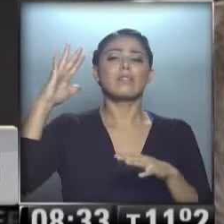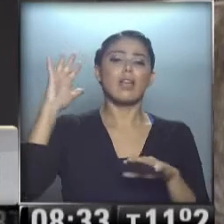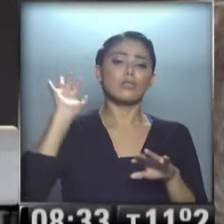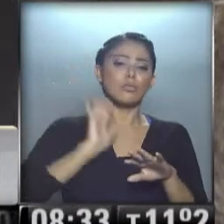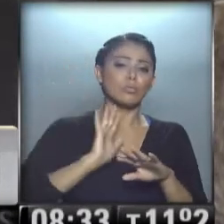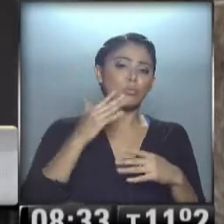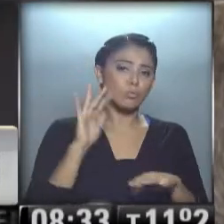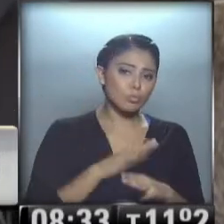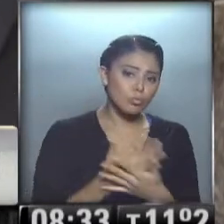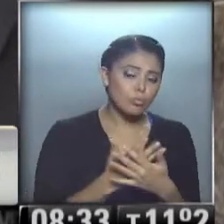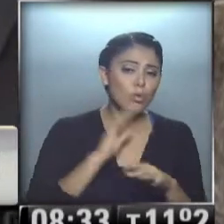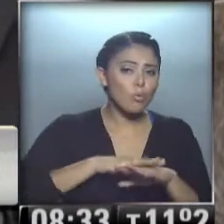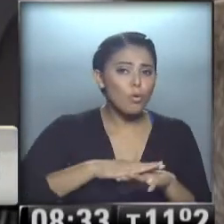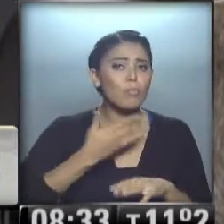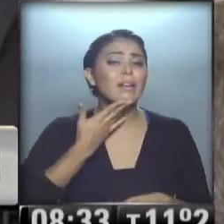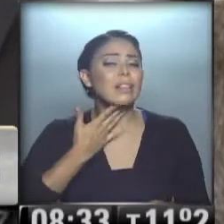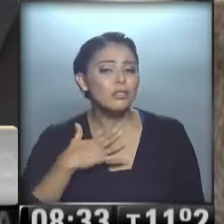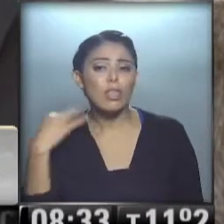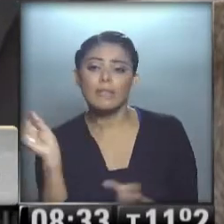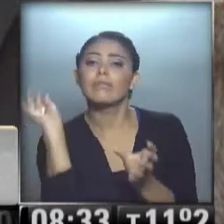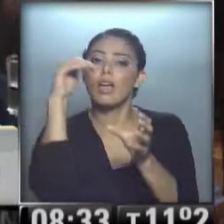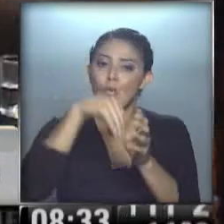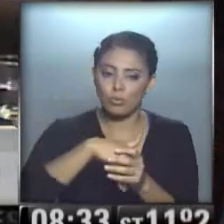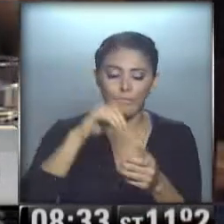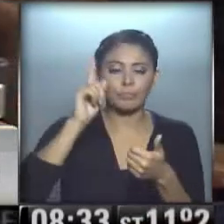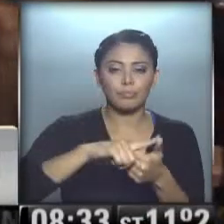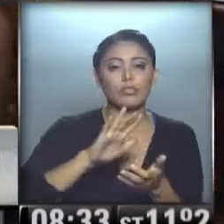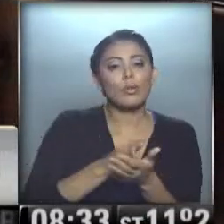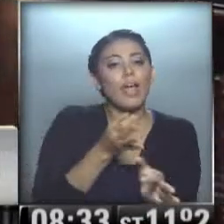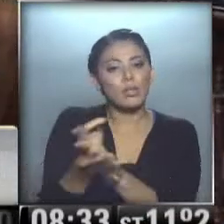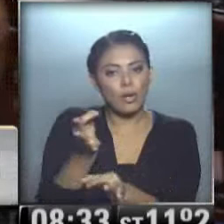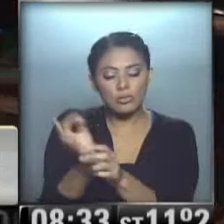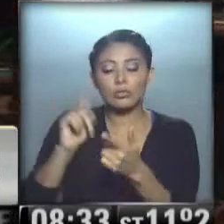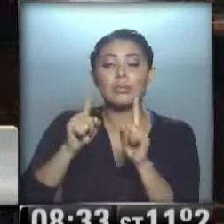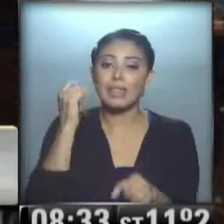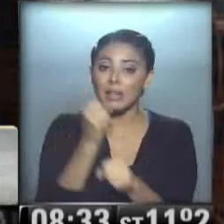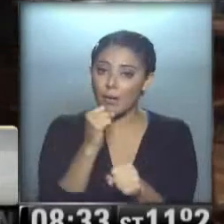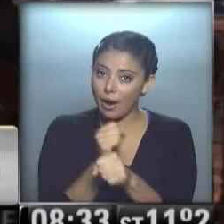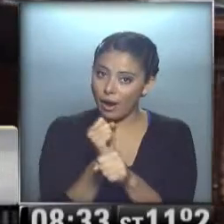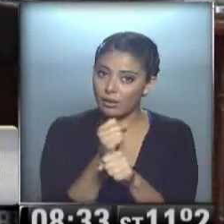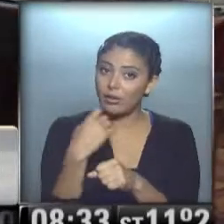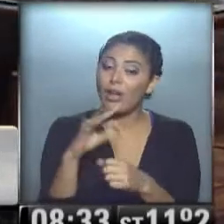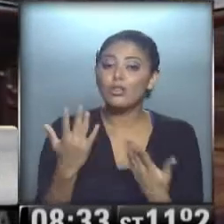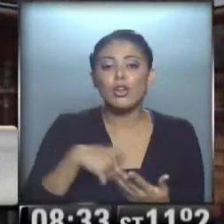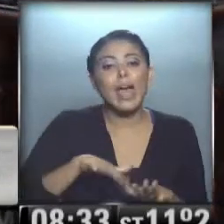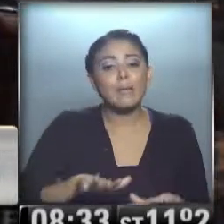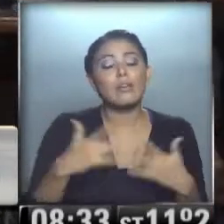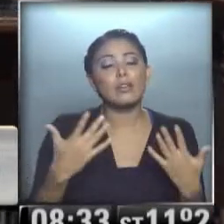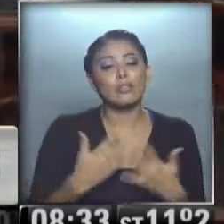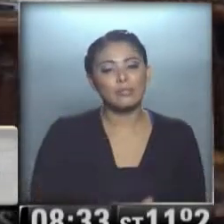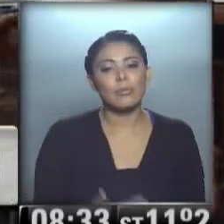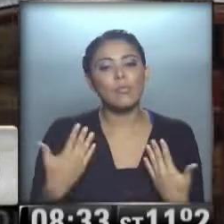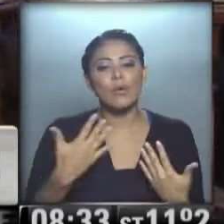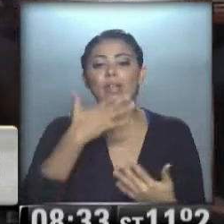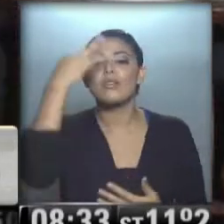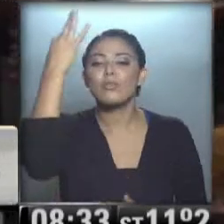estos problemas, van a tener que ser incluidos tanto desde la fase educativa como laboral. Así que bueno, ahora esperemos que realmente se